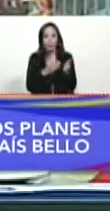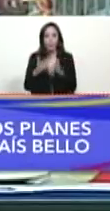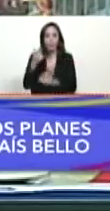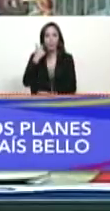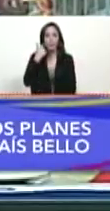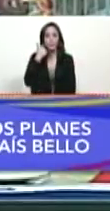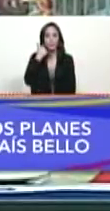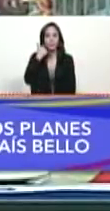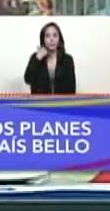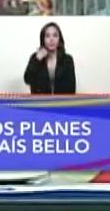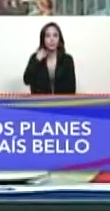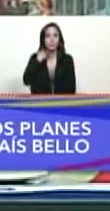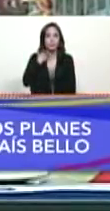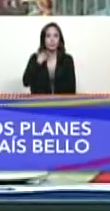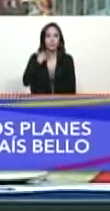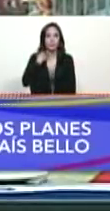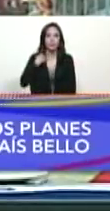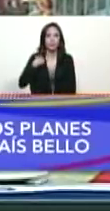un extra.